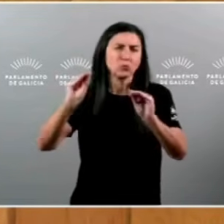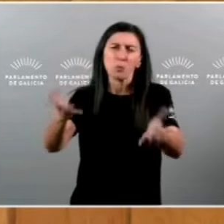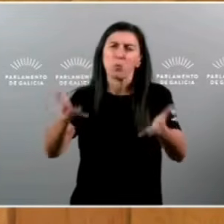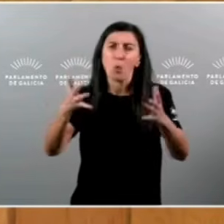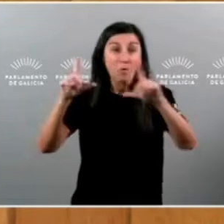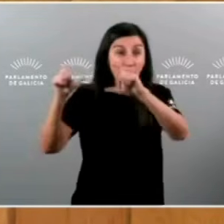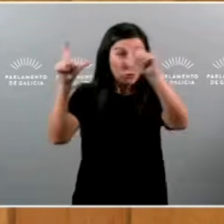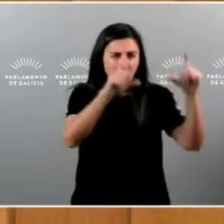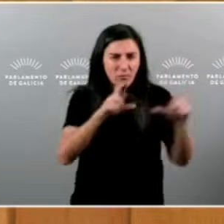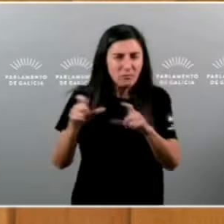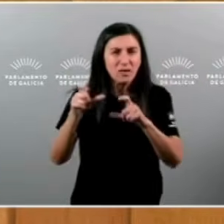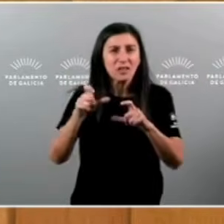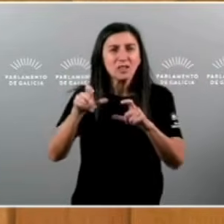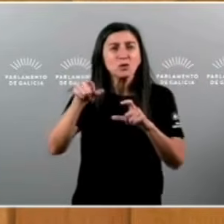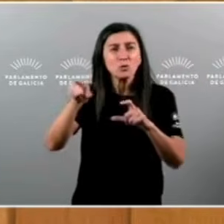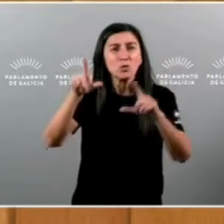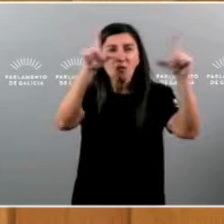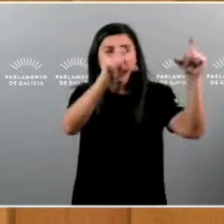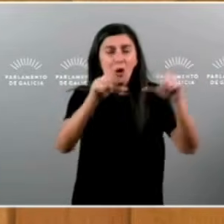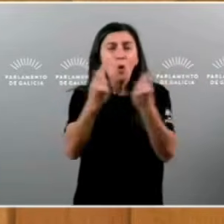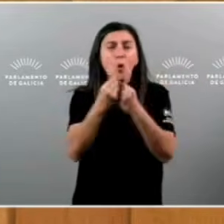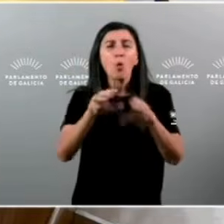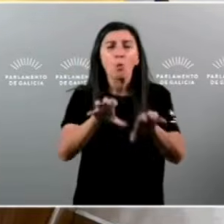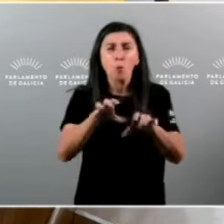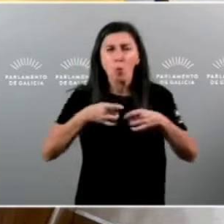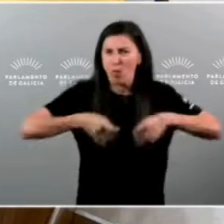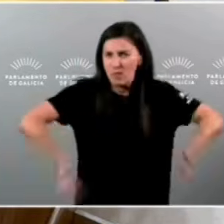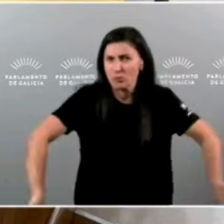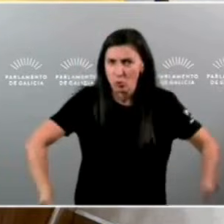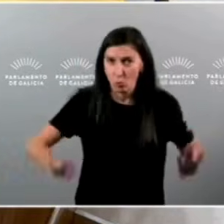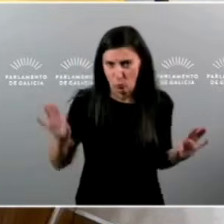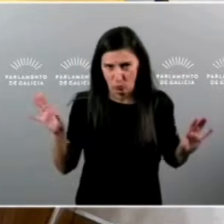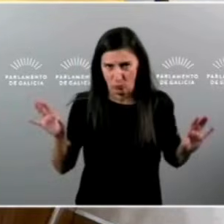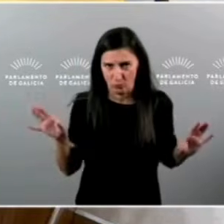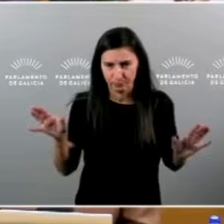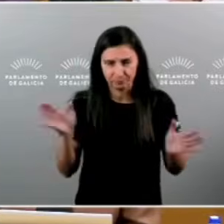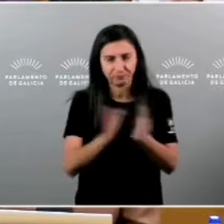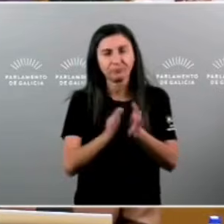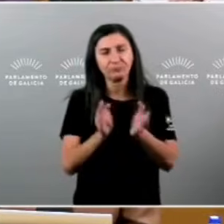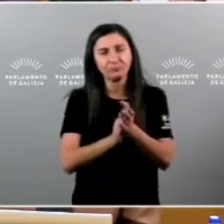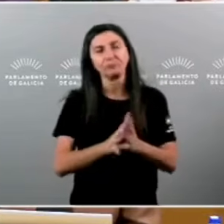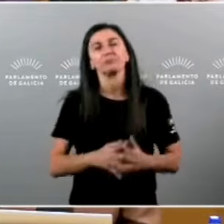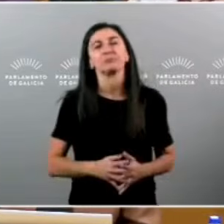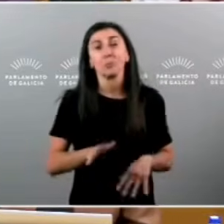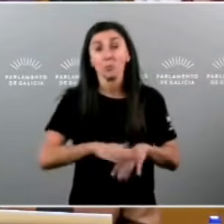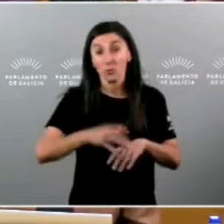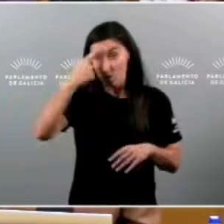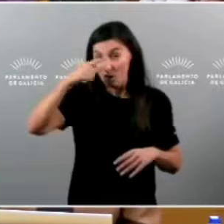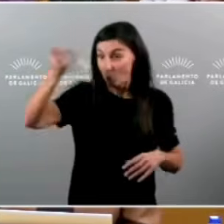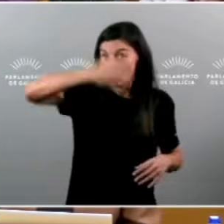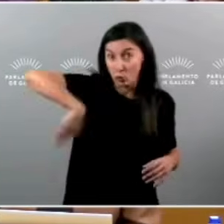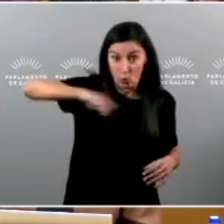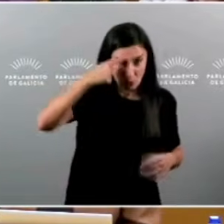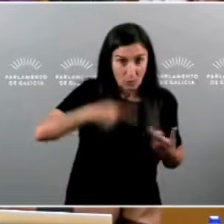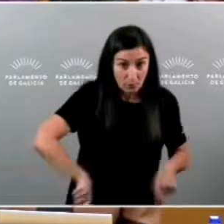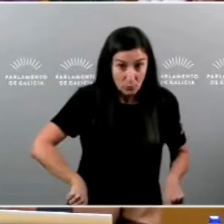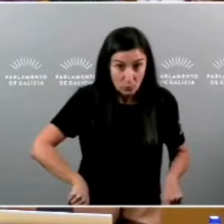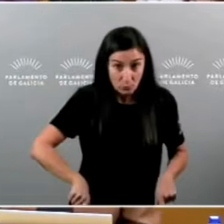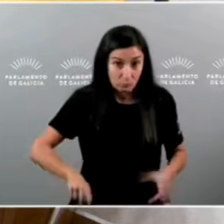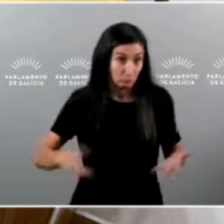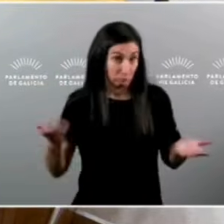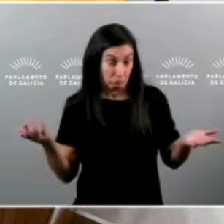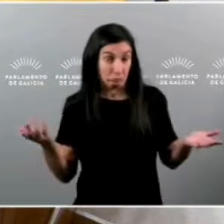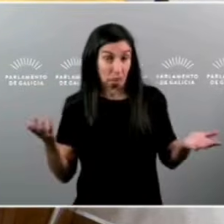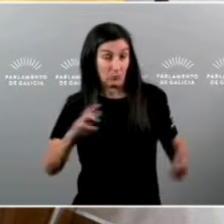onde se sacaba retratos co cu ao aire. Porque, como todo o mundo sabe,